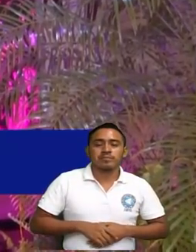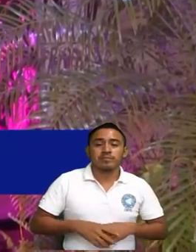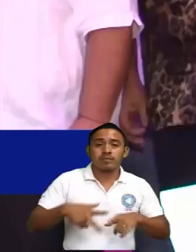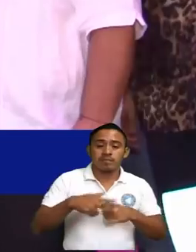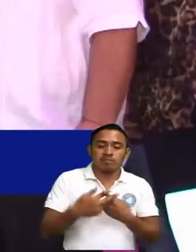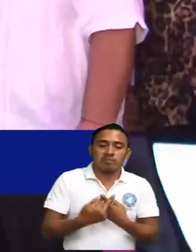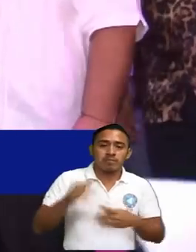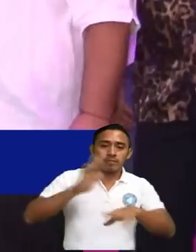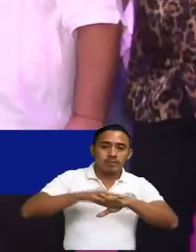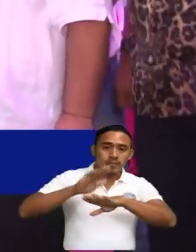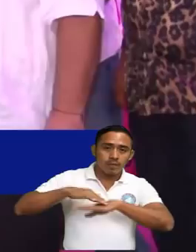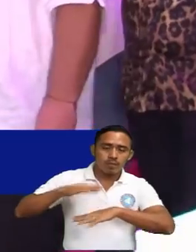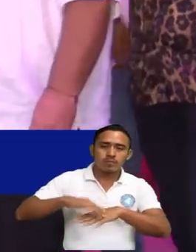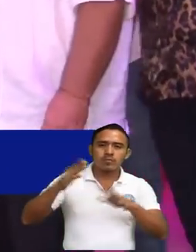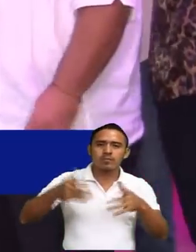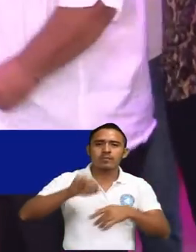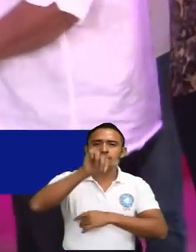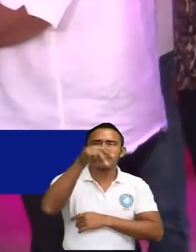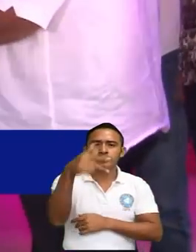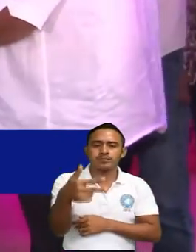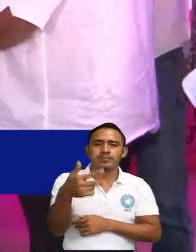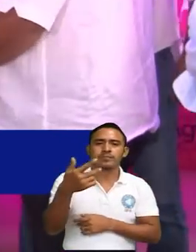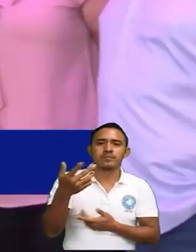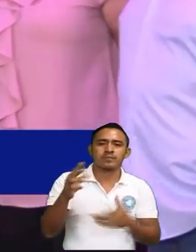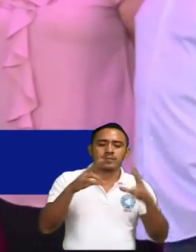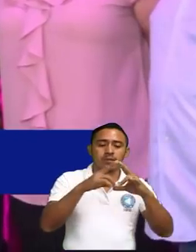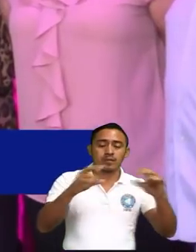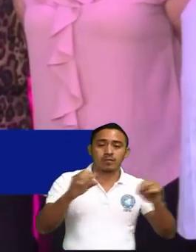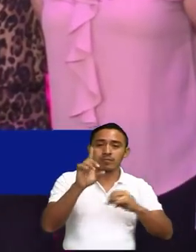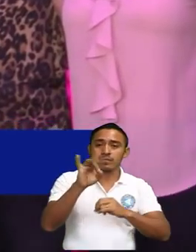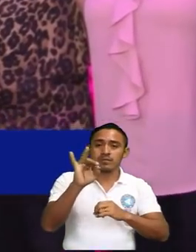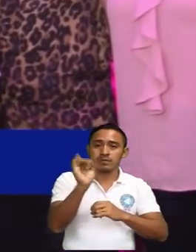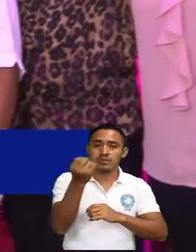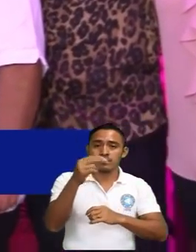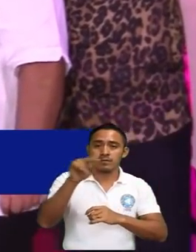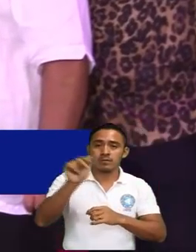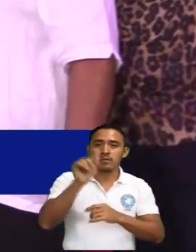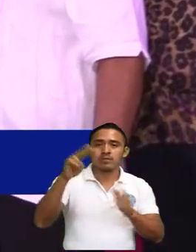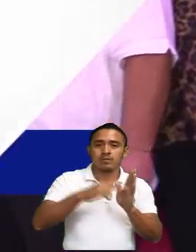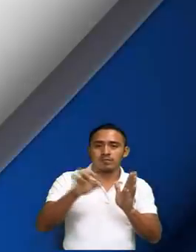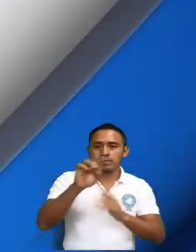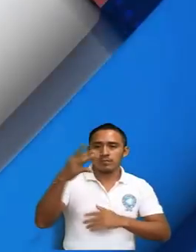Inicia convocatoria para la octava edición de Nicaragua Diseña 2019.